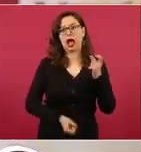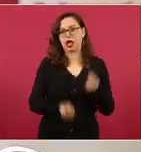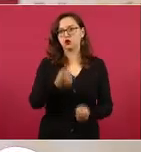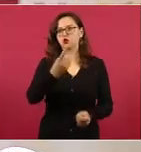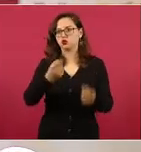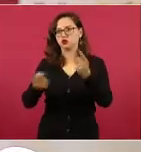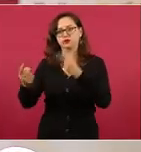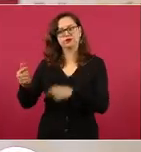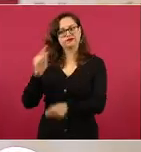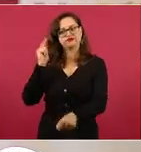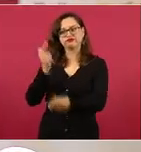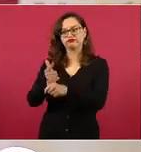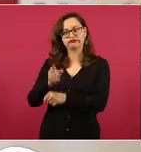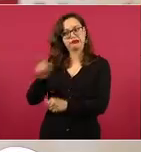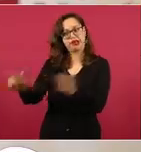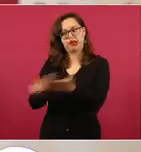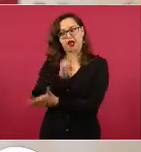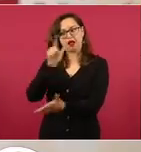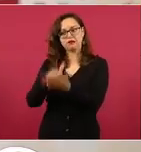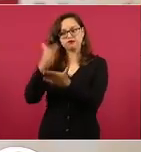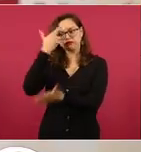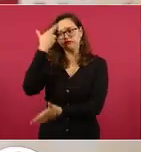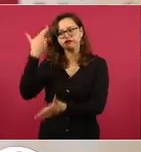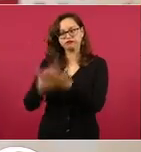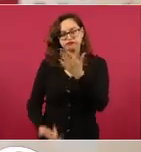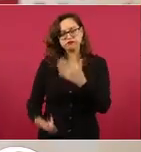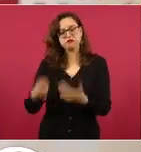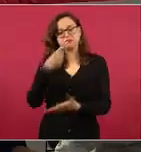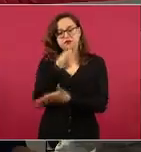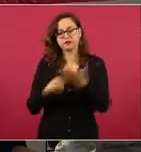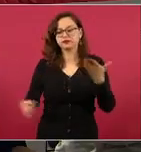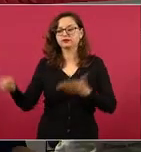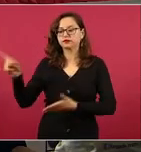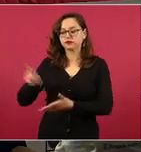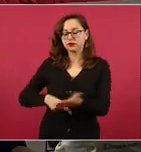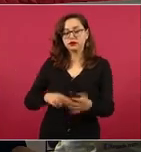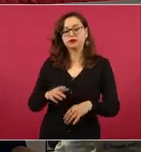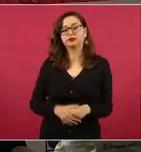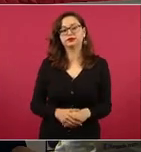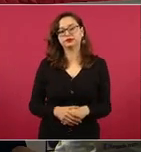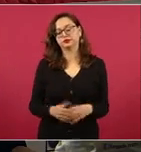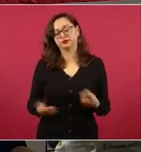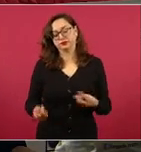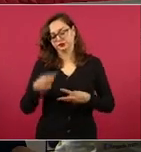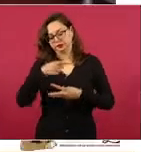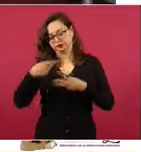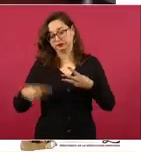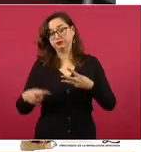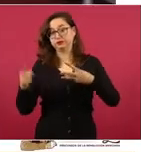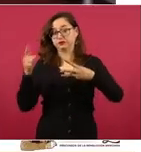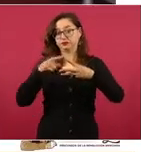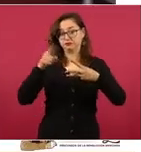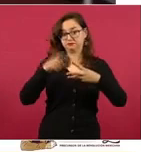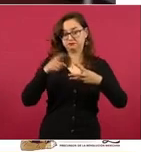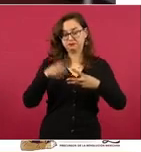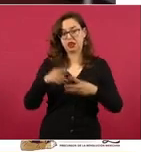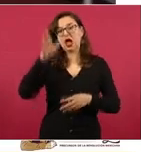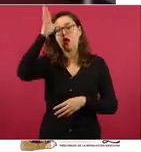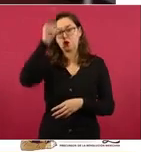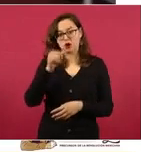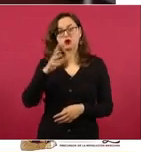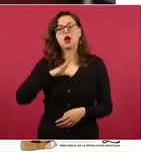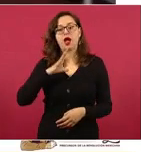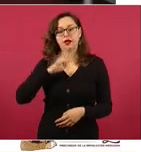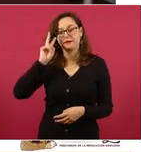voluntaria se han logrado diversos acuerdos con museos extranjeros y ahora, que es el